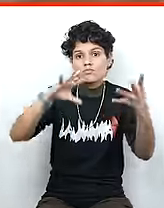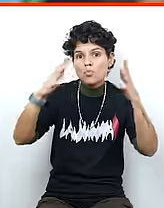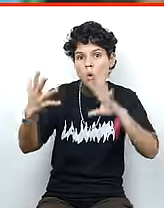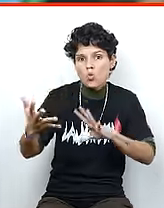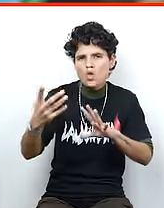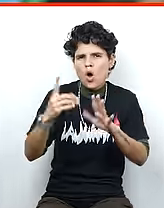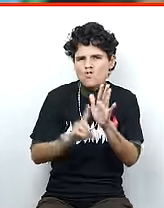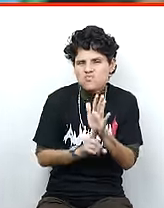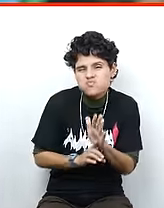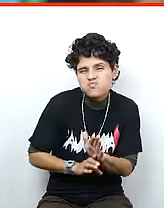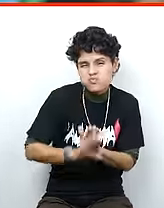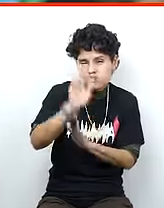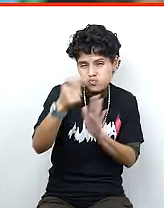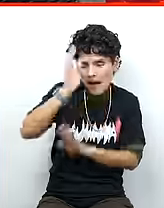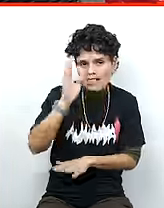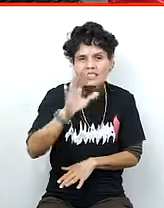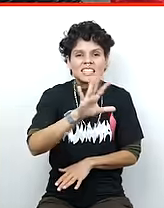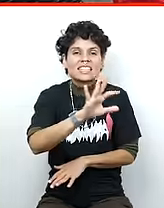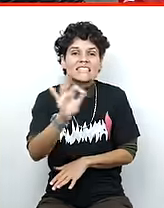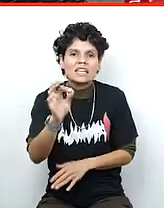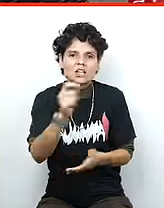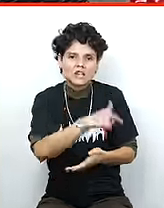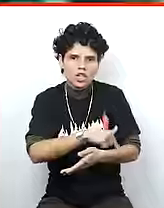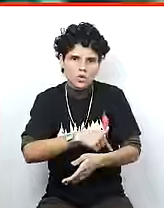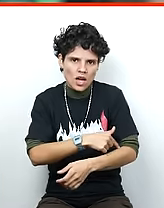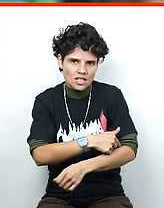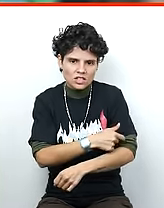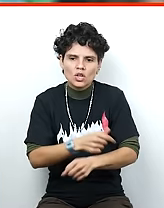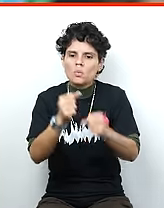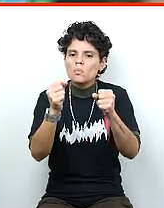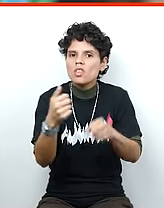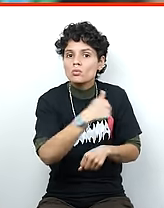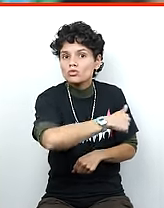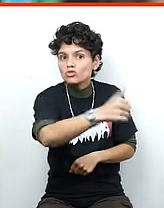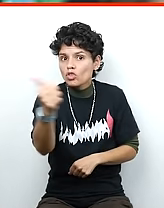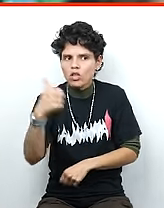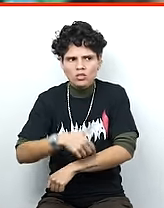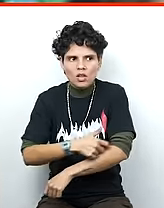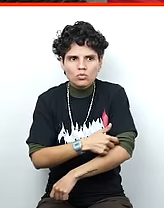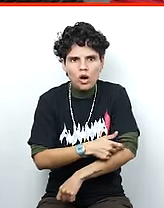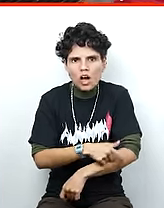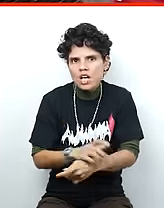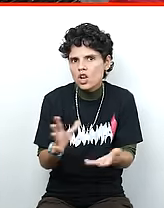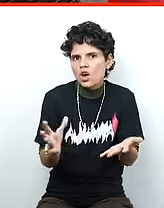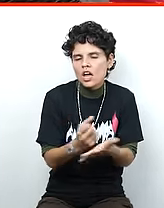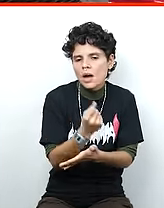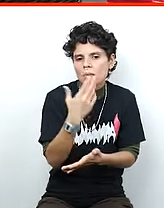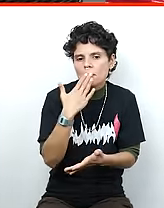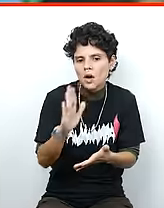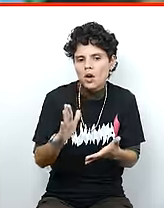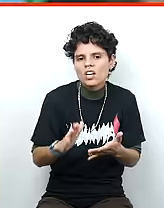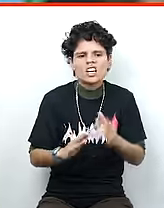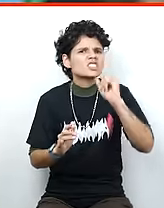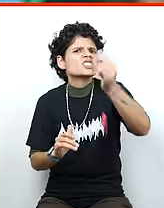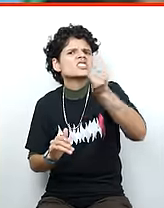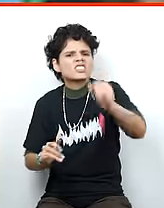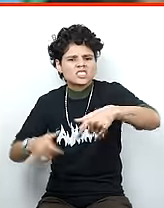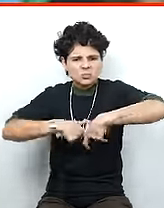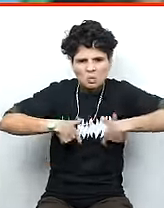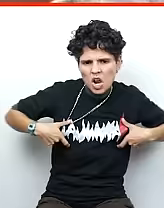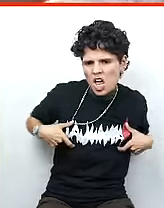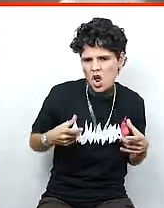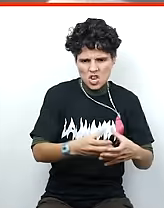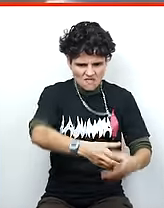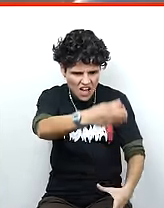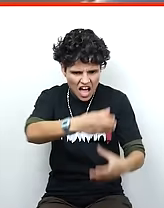Oh. 400 tatuajes simultáneos. Bien. Si superamos esto, somos récord Guinness. Bien. Todos entusiasmados. ¡Ah! ¡Ah! Hagamos polerones,